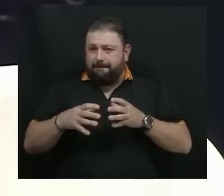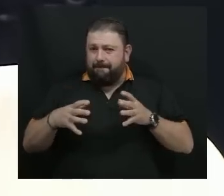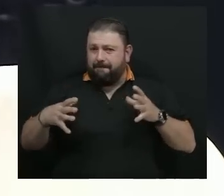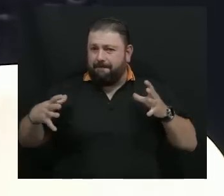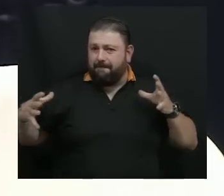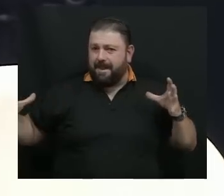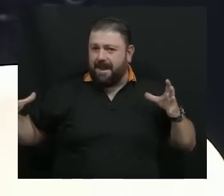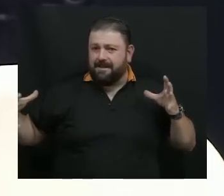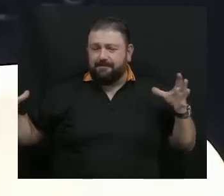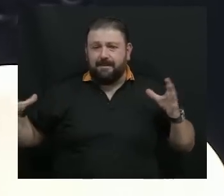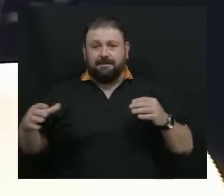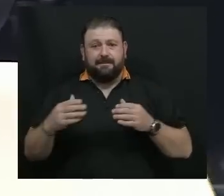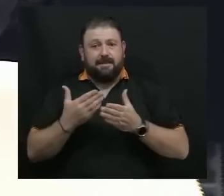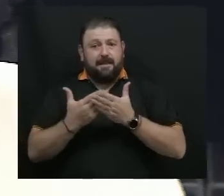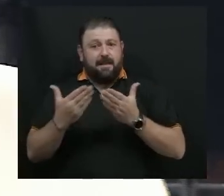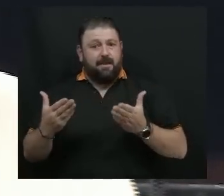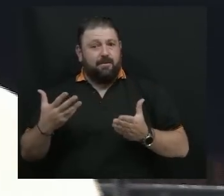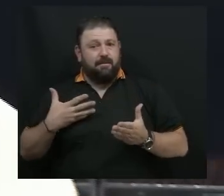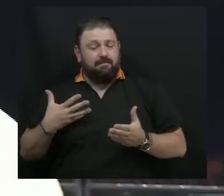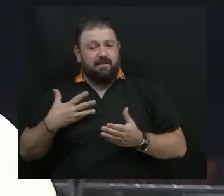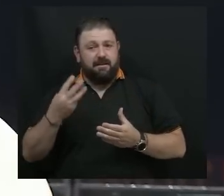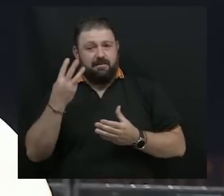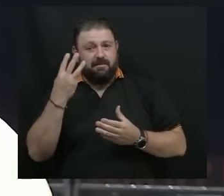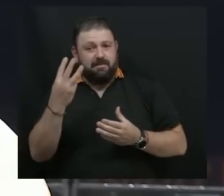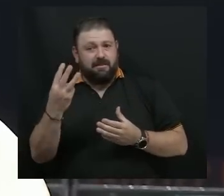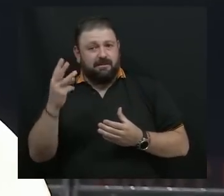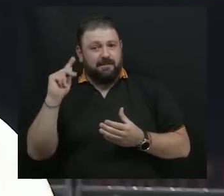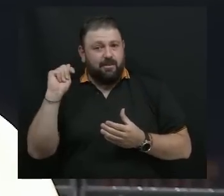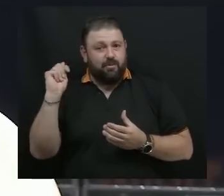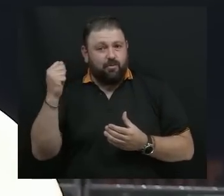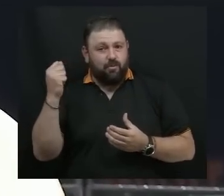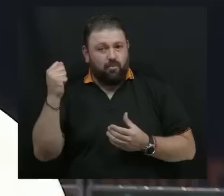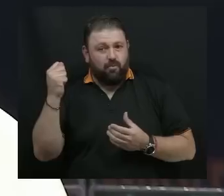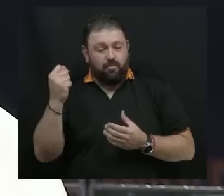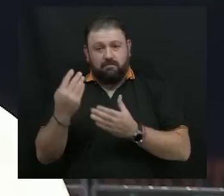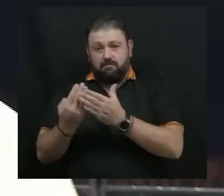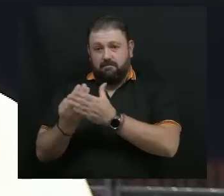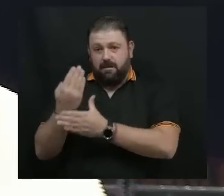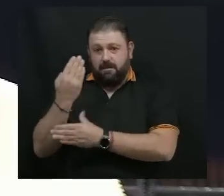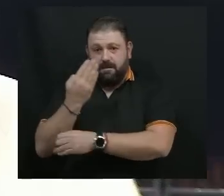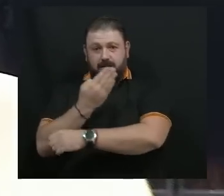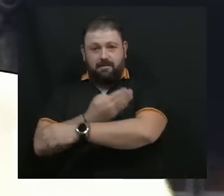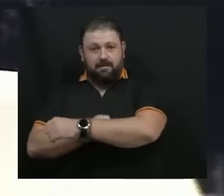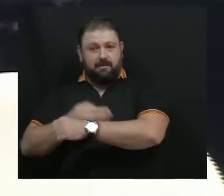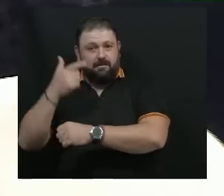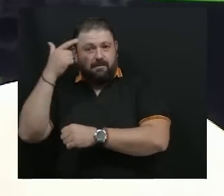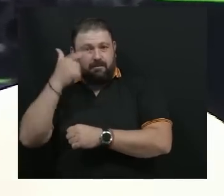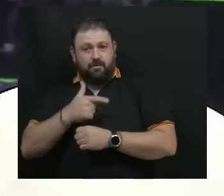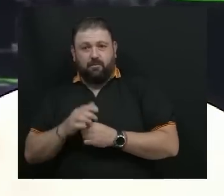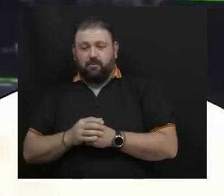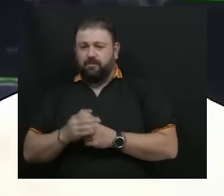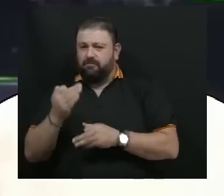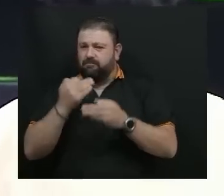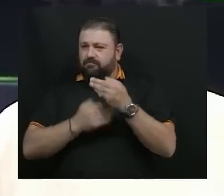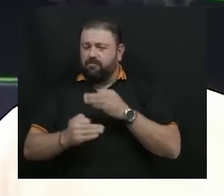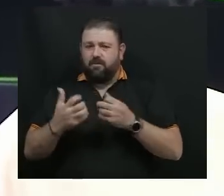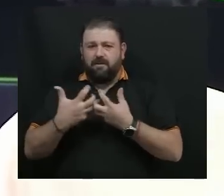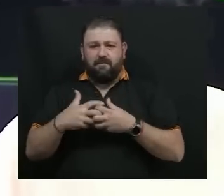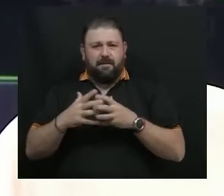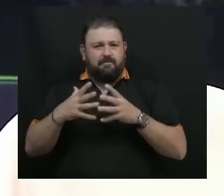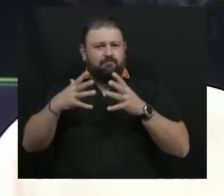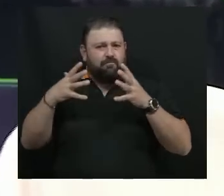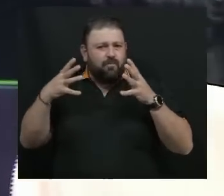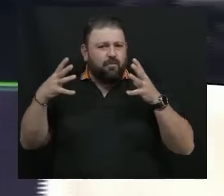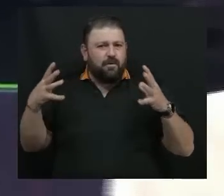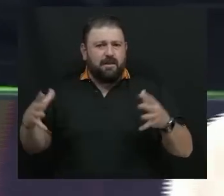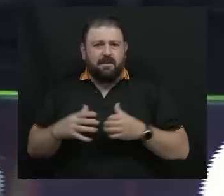amigos. Lo que visualizó Jorge hace unos años, desarrollar esa planta tan grande y que ya no iba a dar abasto, pues ya está sucediendo. Y bueno,